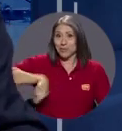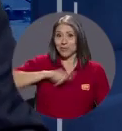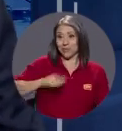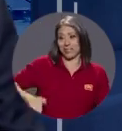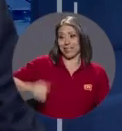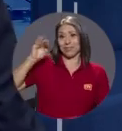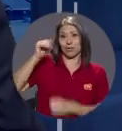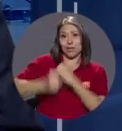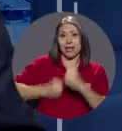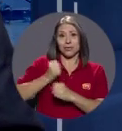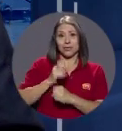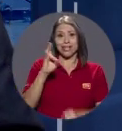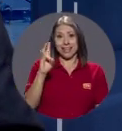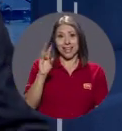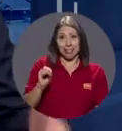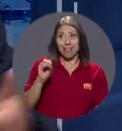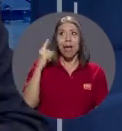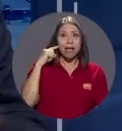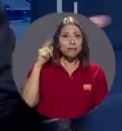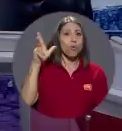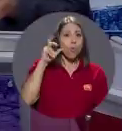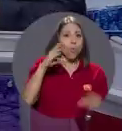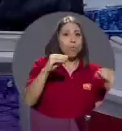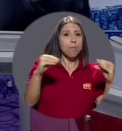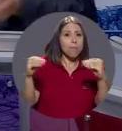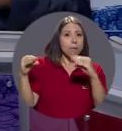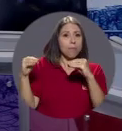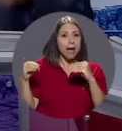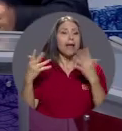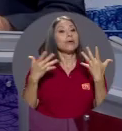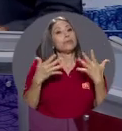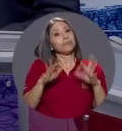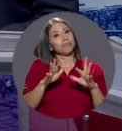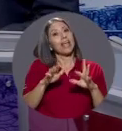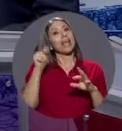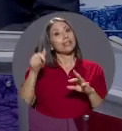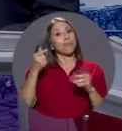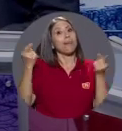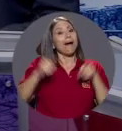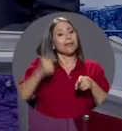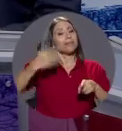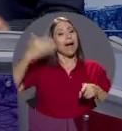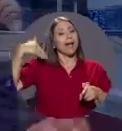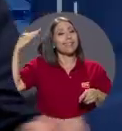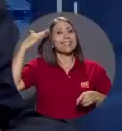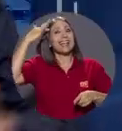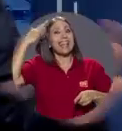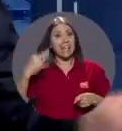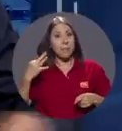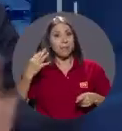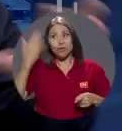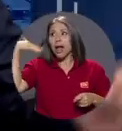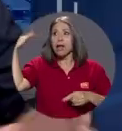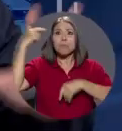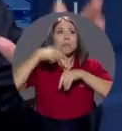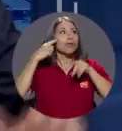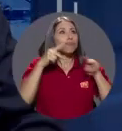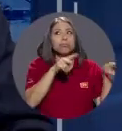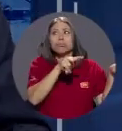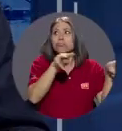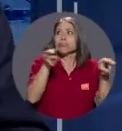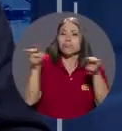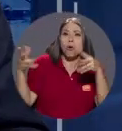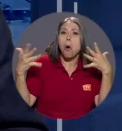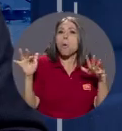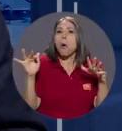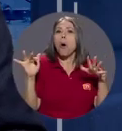años 70. Bueno, y eso también producto de las generaciones anteriores. Creíamos que lo que estaba era